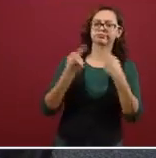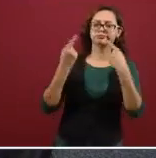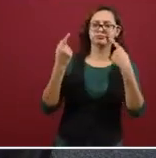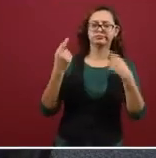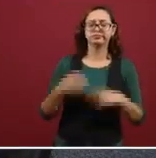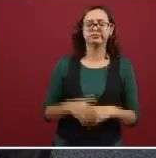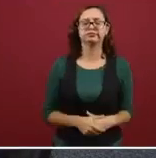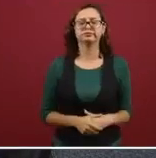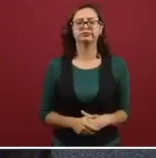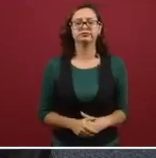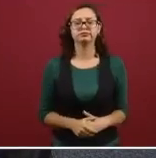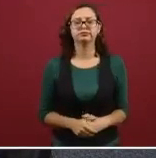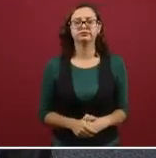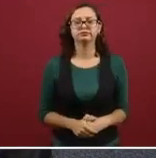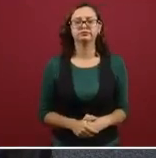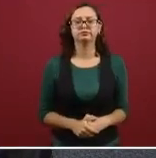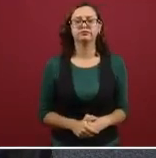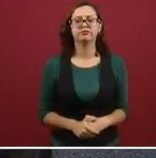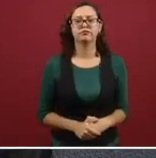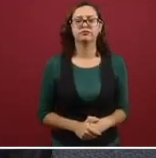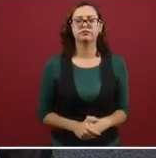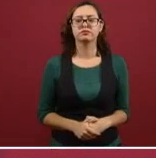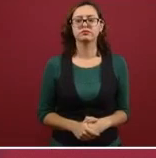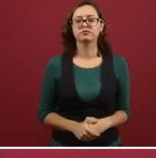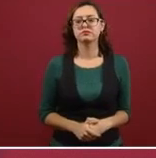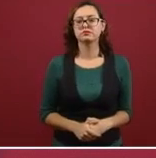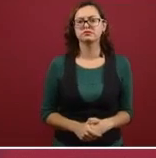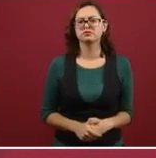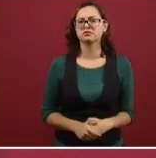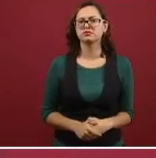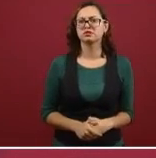A la concepción neoliberal,